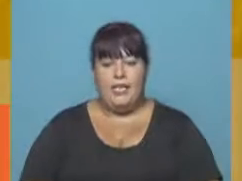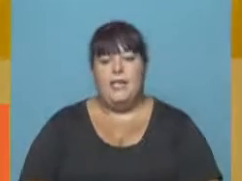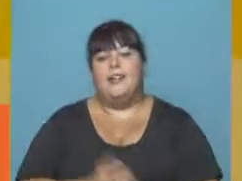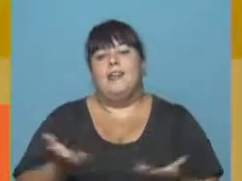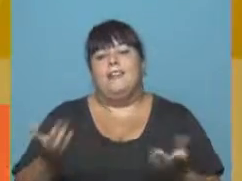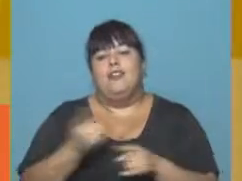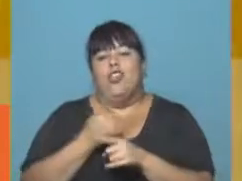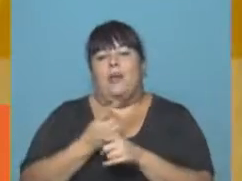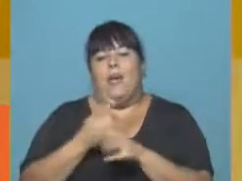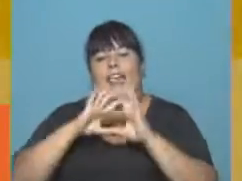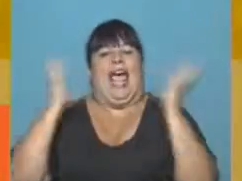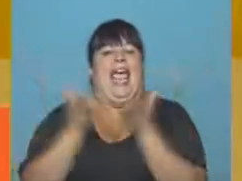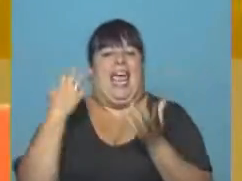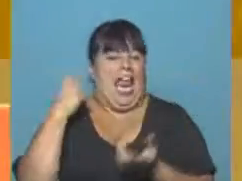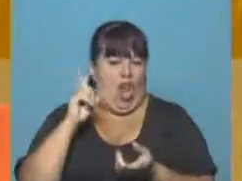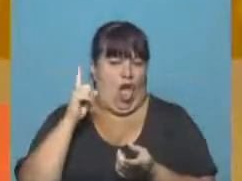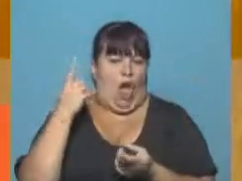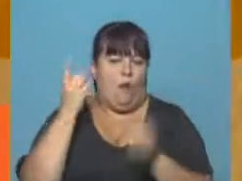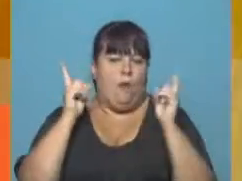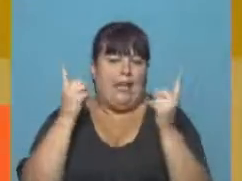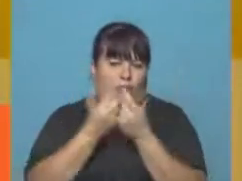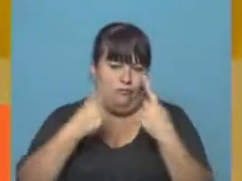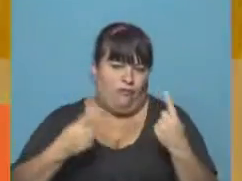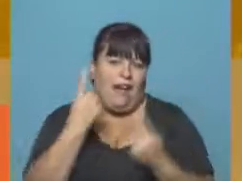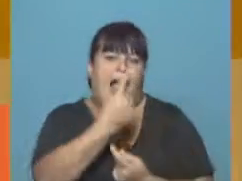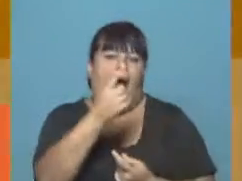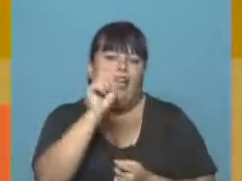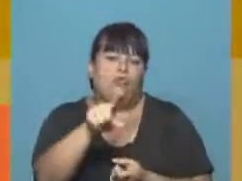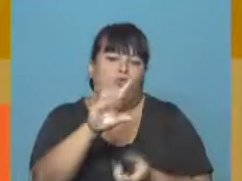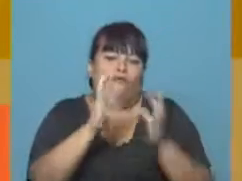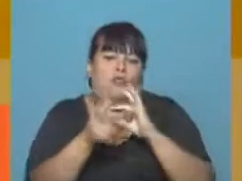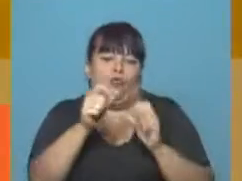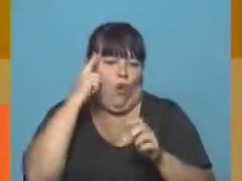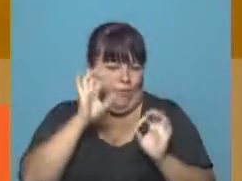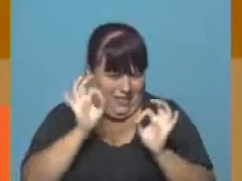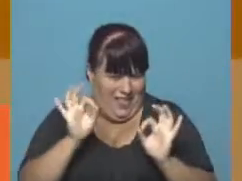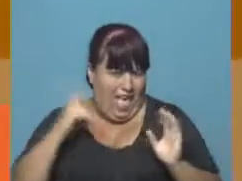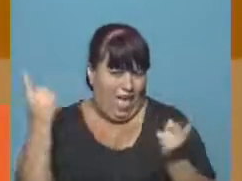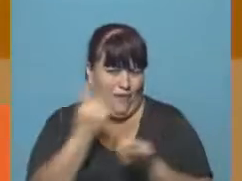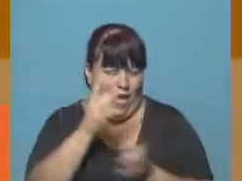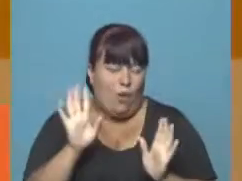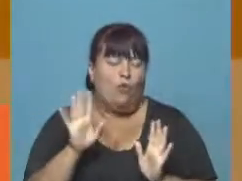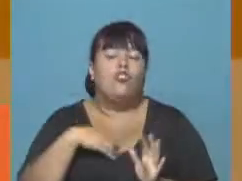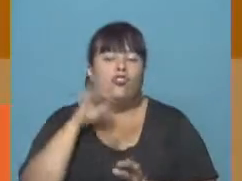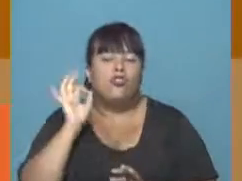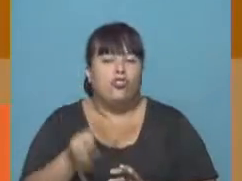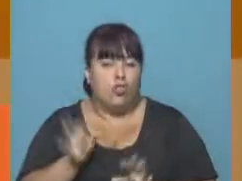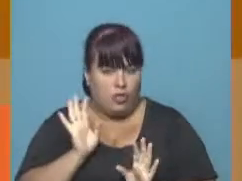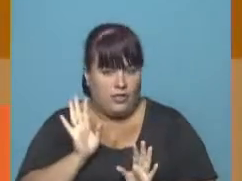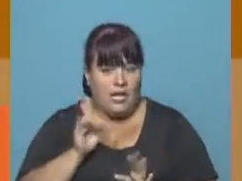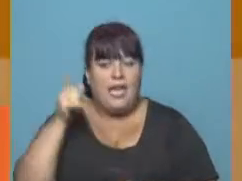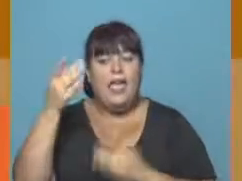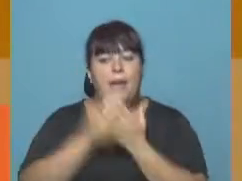Obviamente no se puede generalizar porque hay muchísimos docentes y cada docente le pone su impronta, y esto lo sabemos. Sí sabemos que desde